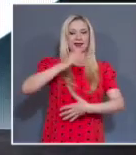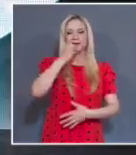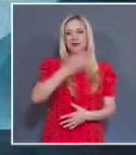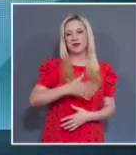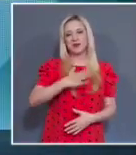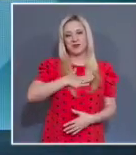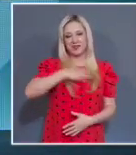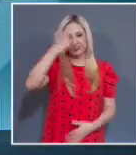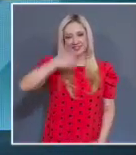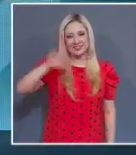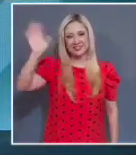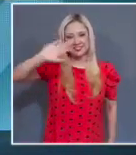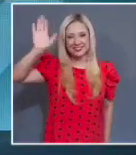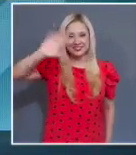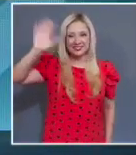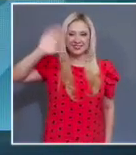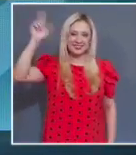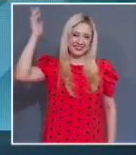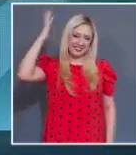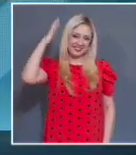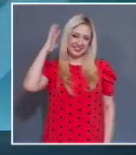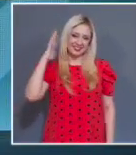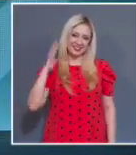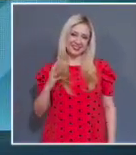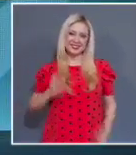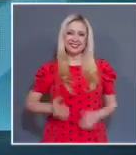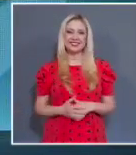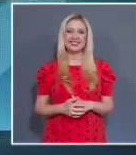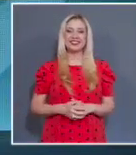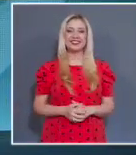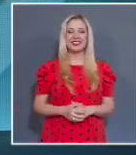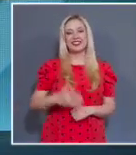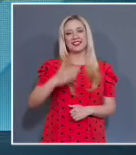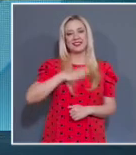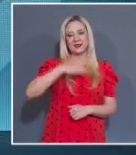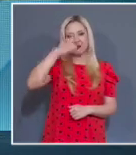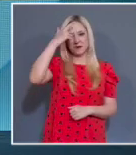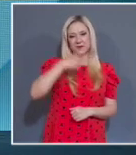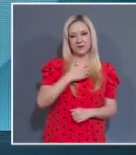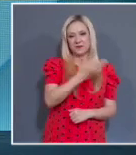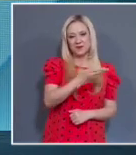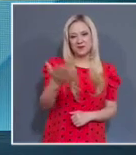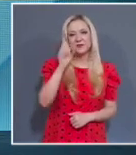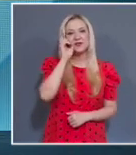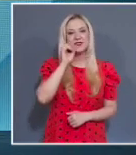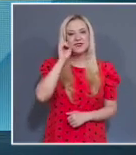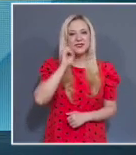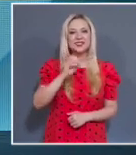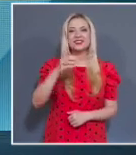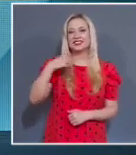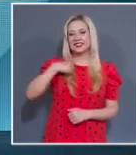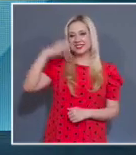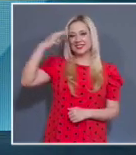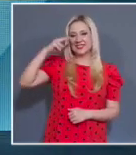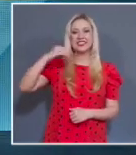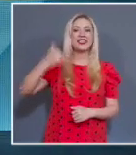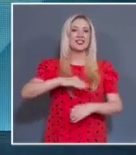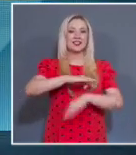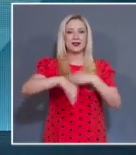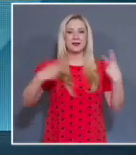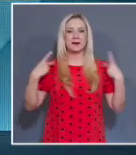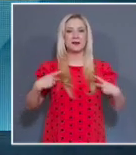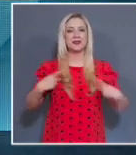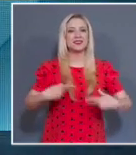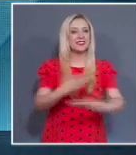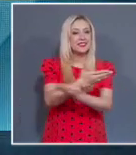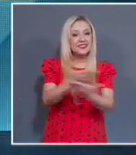noches. Adelante con tu reporte. Muy buenas noches, Nidia, Oscar, auditorio del canal del Poder Judicial de la Federación.